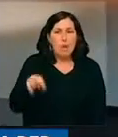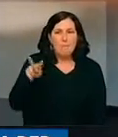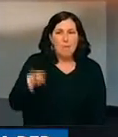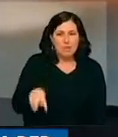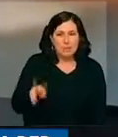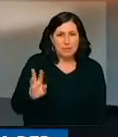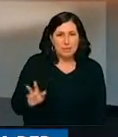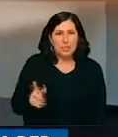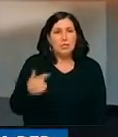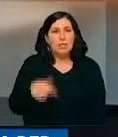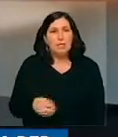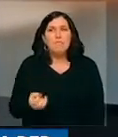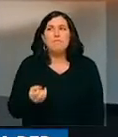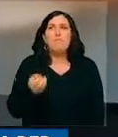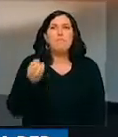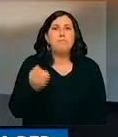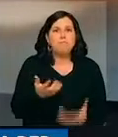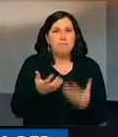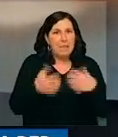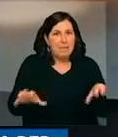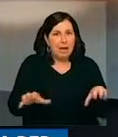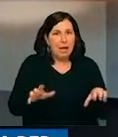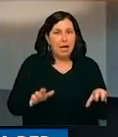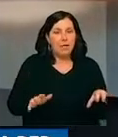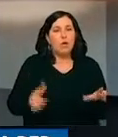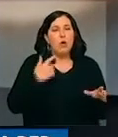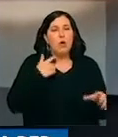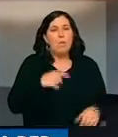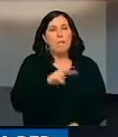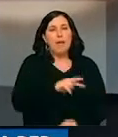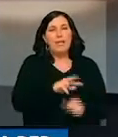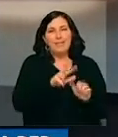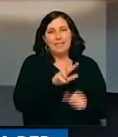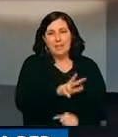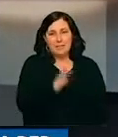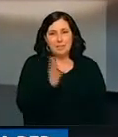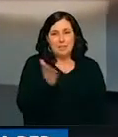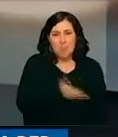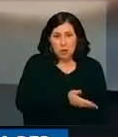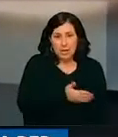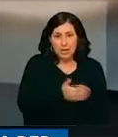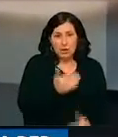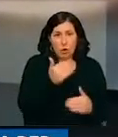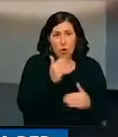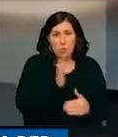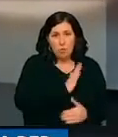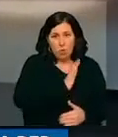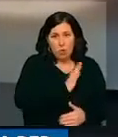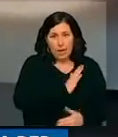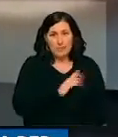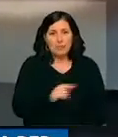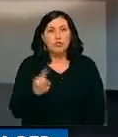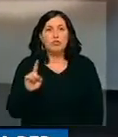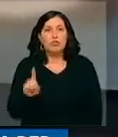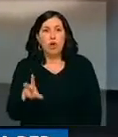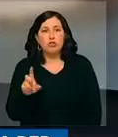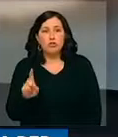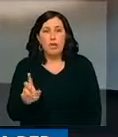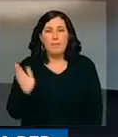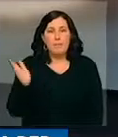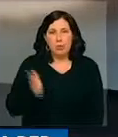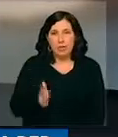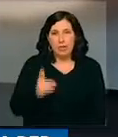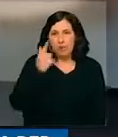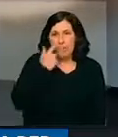si desagregamos por género, encontramos que el 23% está dirigido a las mujeres y el 12% a los varones,